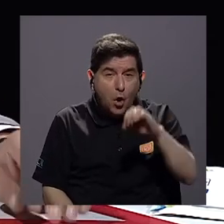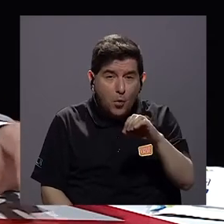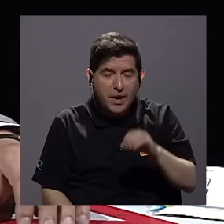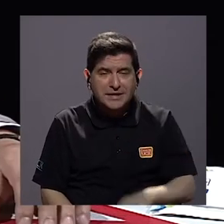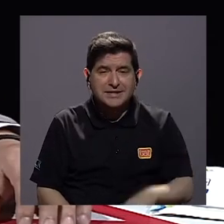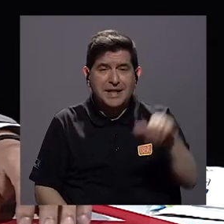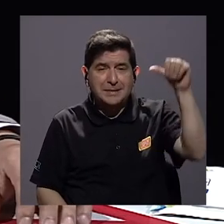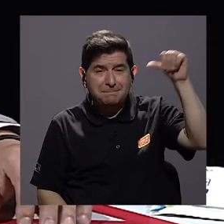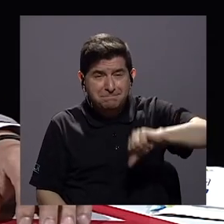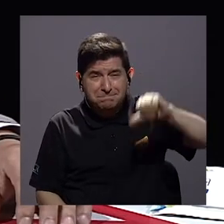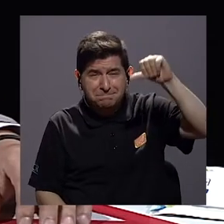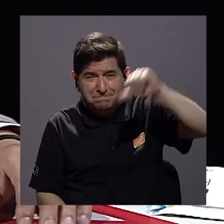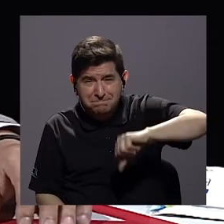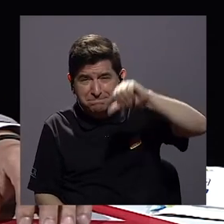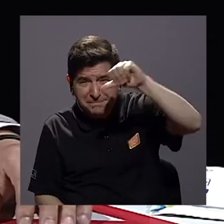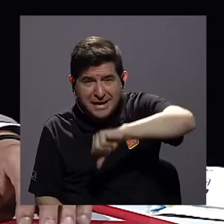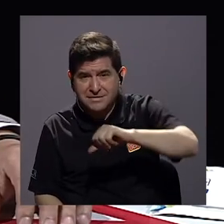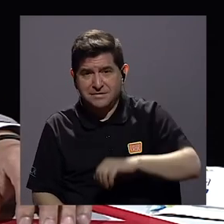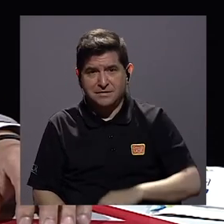en pérdidas.